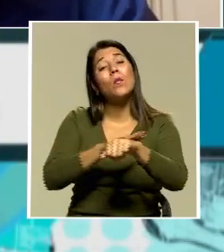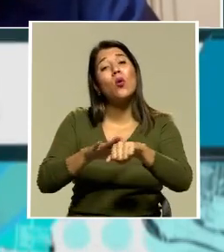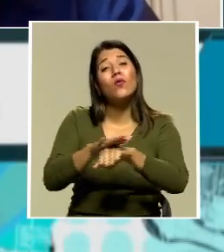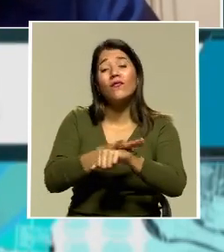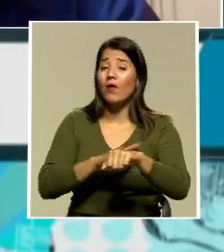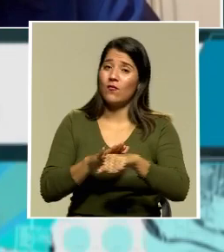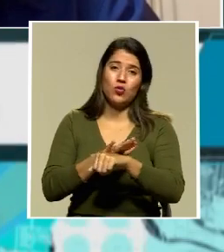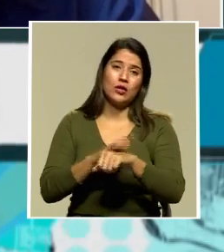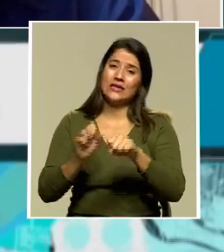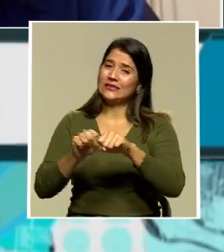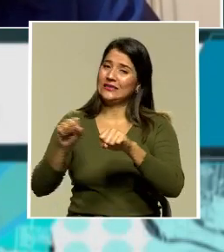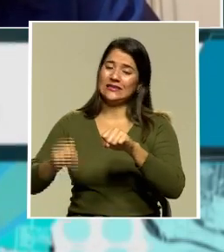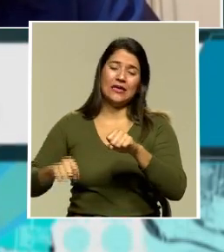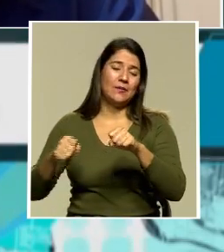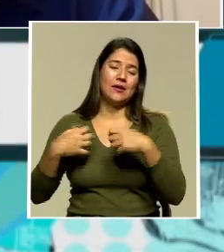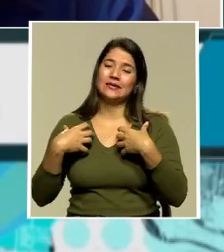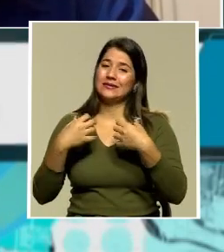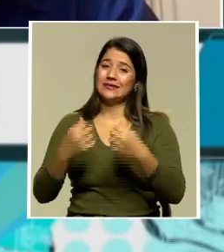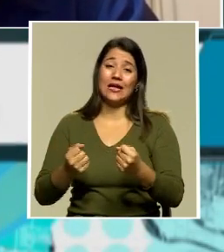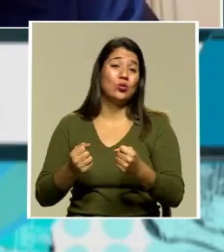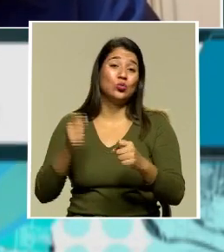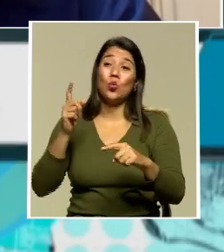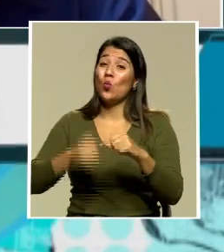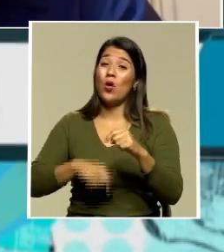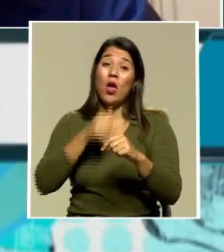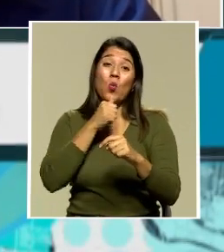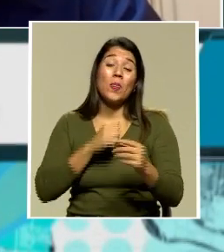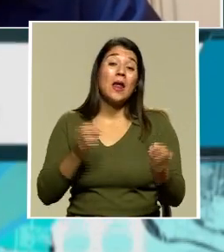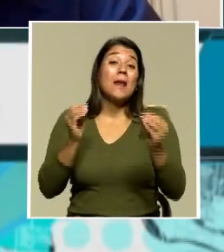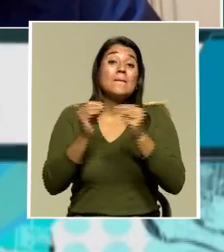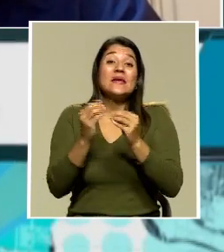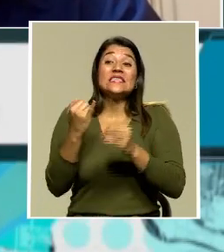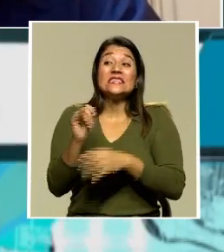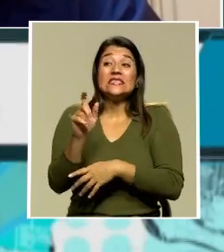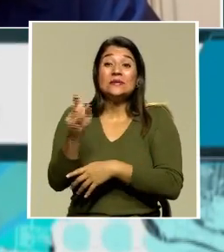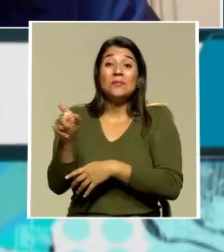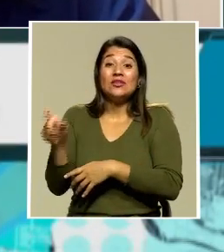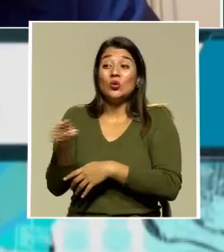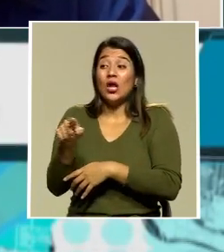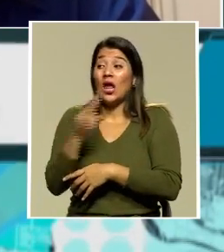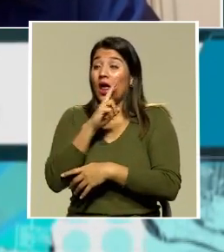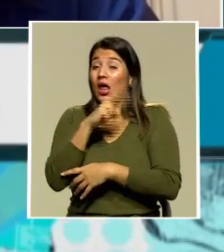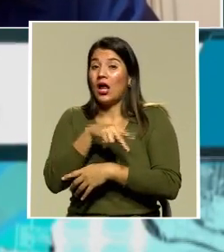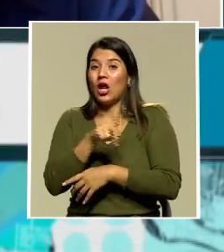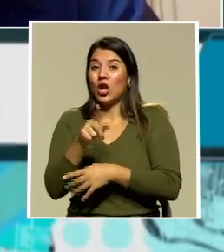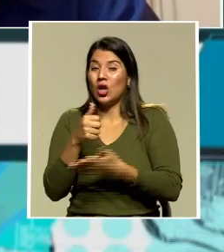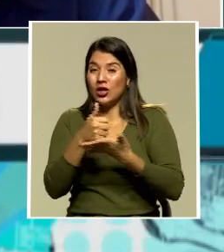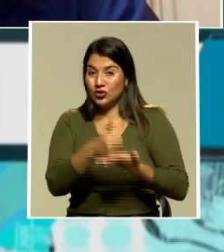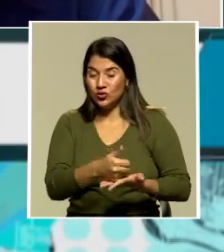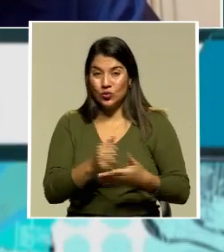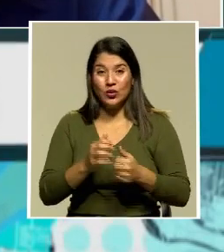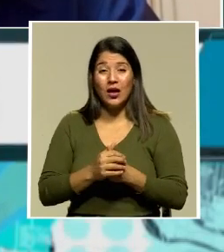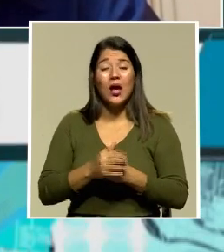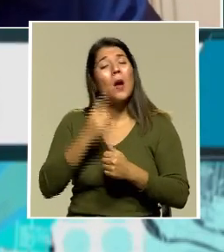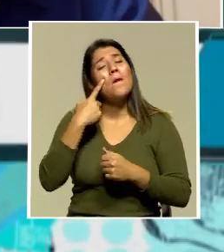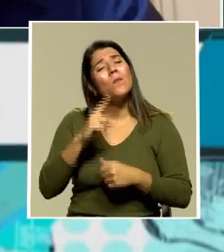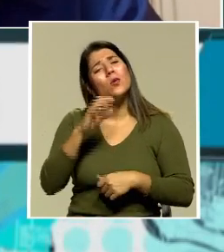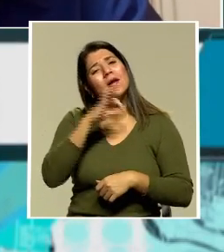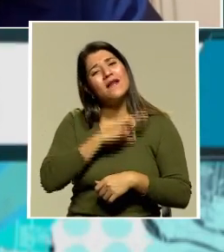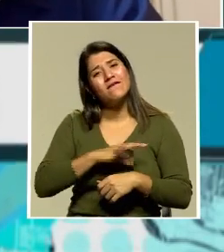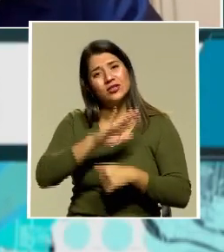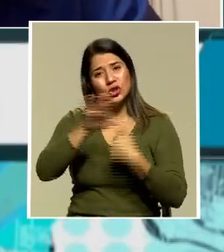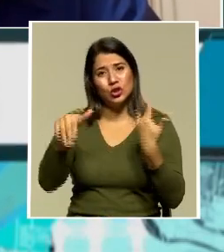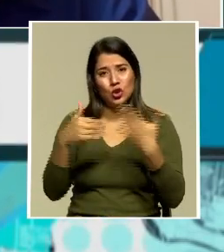que soporte si la ciudadanía no nos colabora, y yo creo que en beneficio de la mayor cantidad de gente posible,